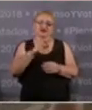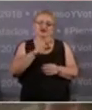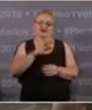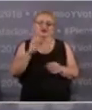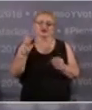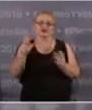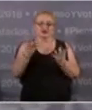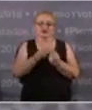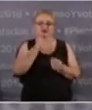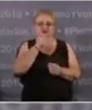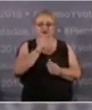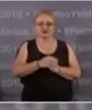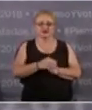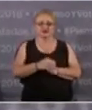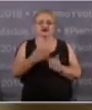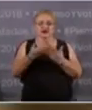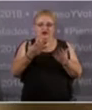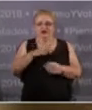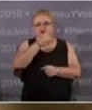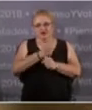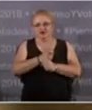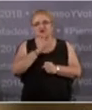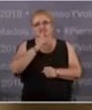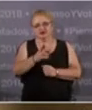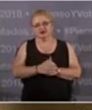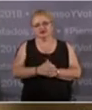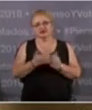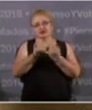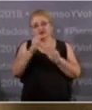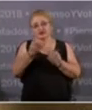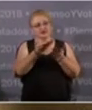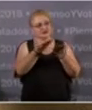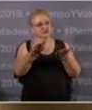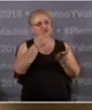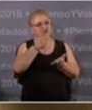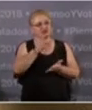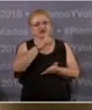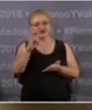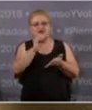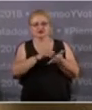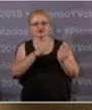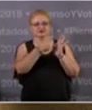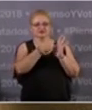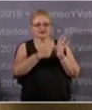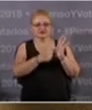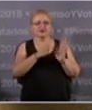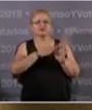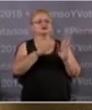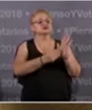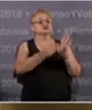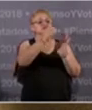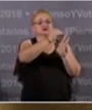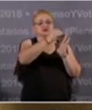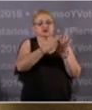su participación. Adelante con la segunda réplica. Gracias. También en la plataforma se habla de reconciliar reevaluar las prioridades del gasto de seguridad y